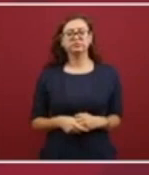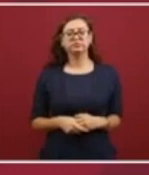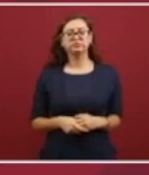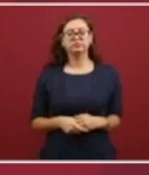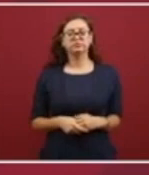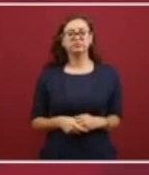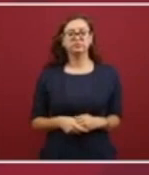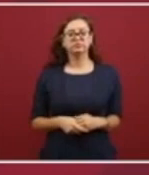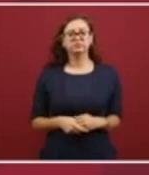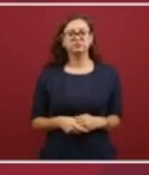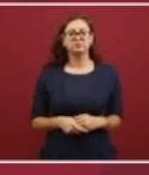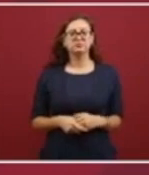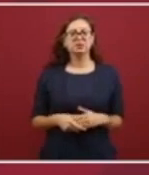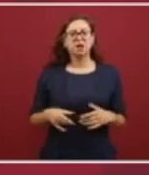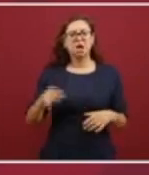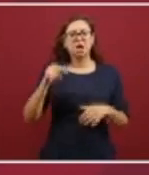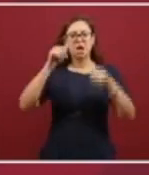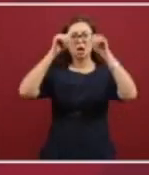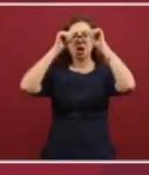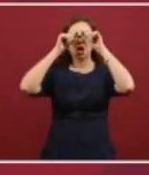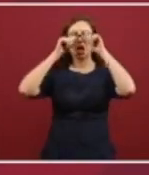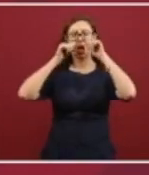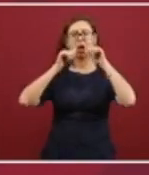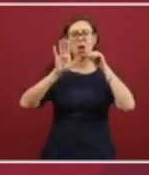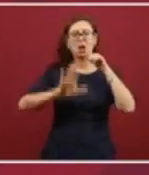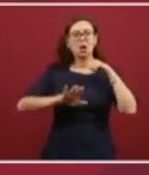No vieron nada los